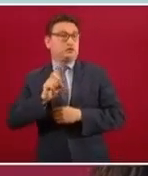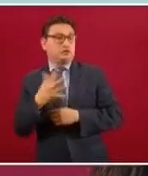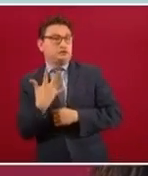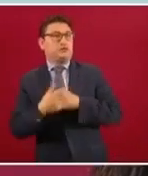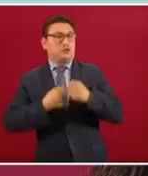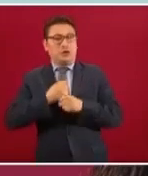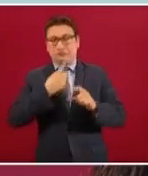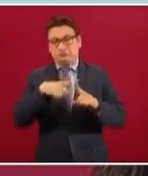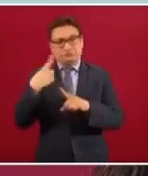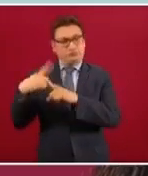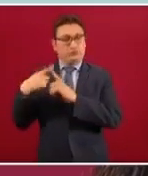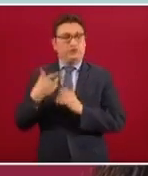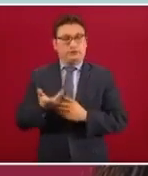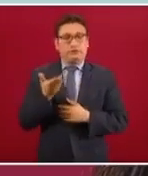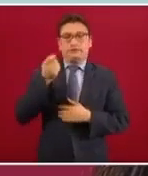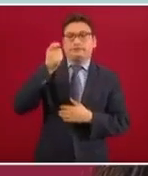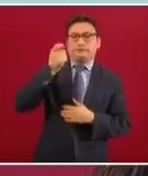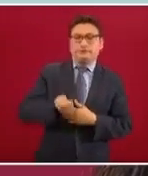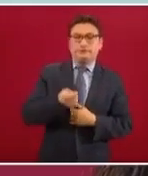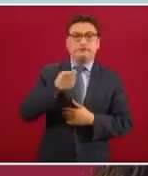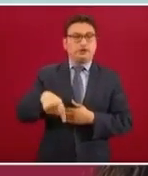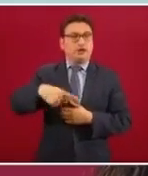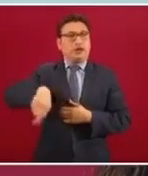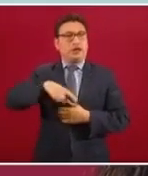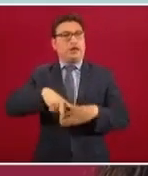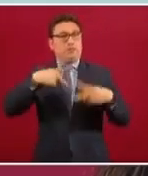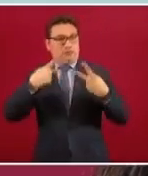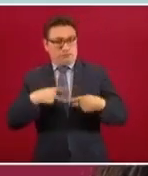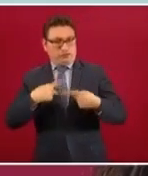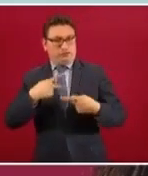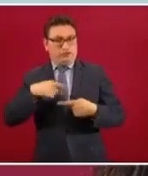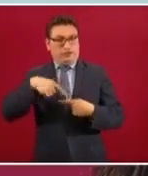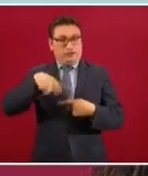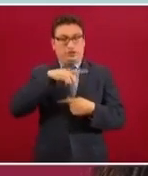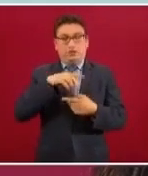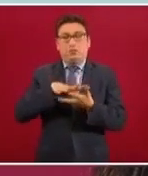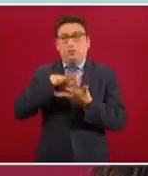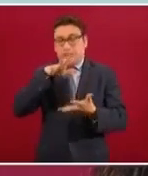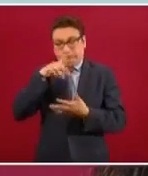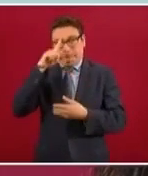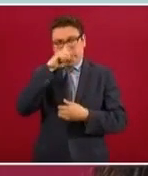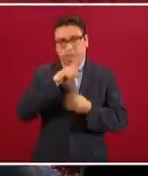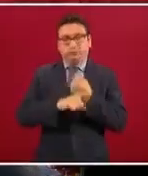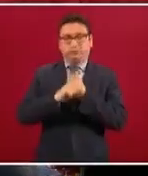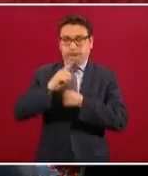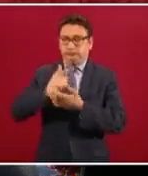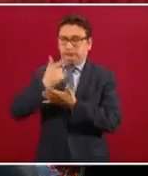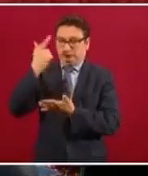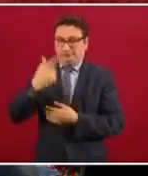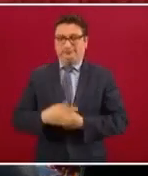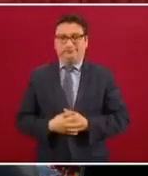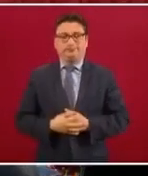35, etcétera, años, son las personas que tienen mayor frecuencia de complicaciones. La siguiente.